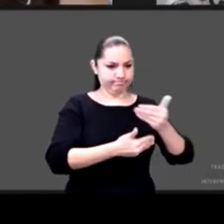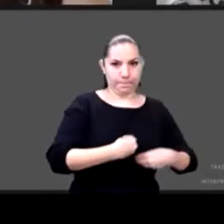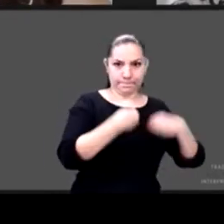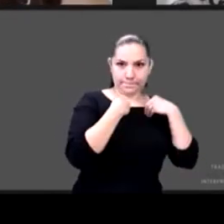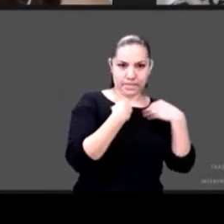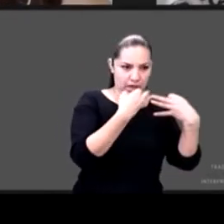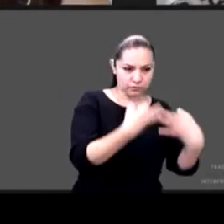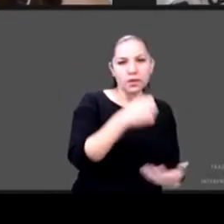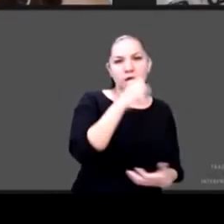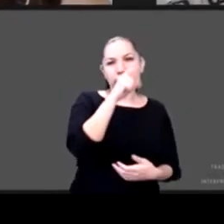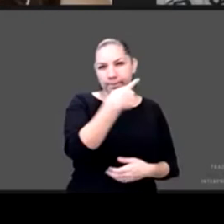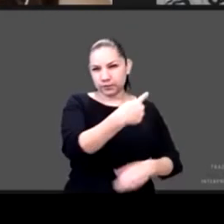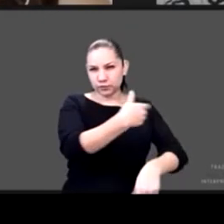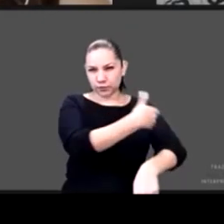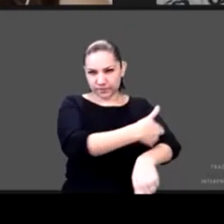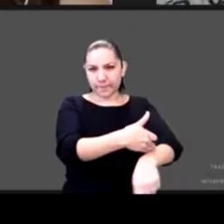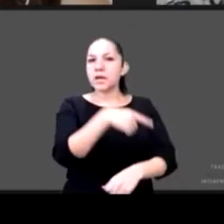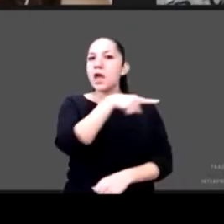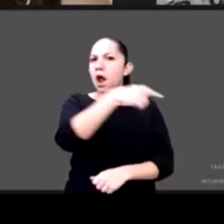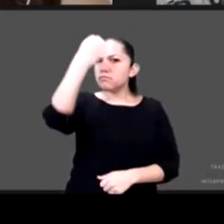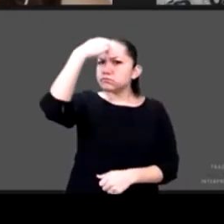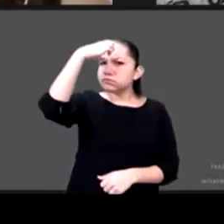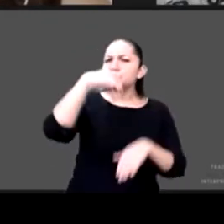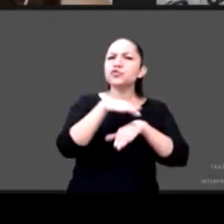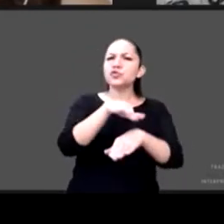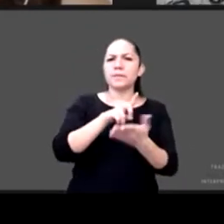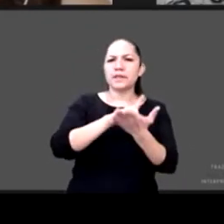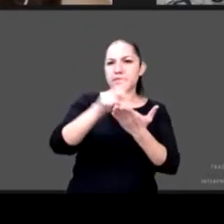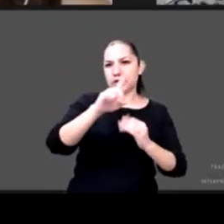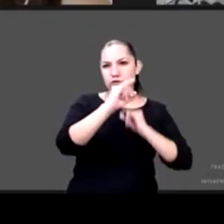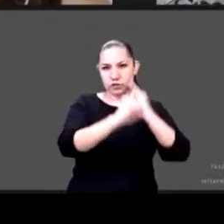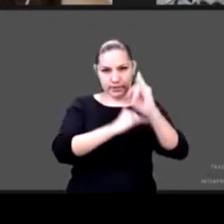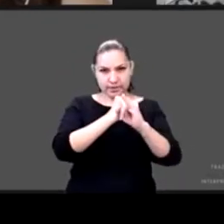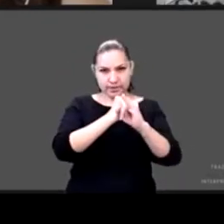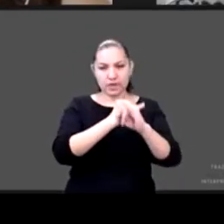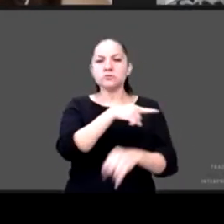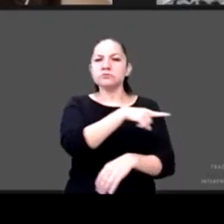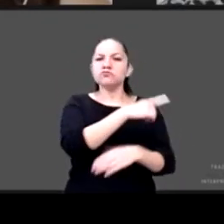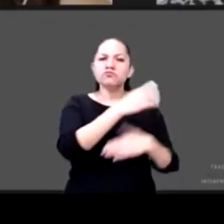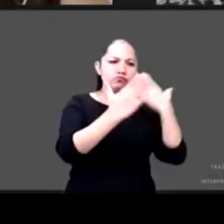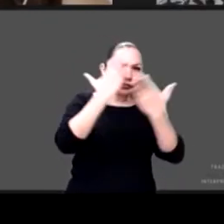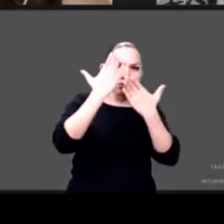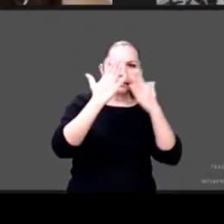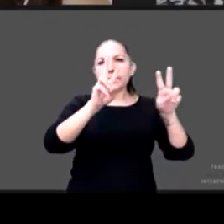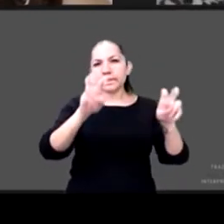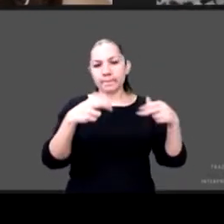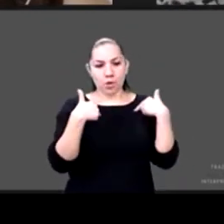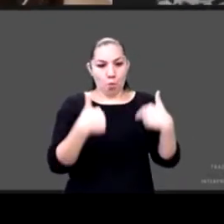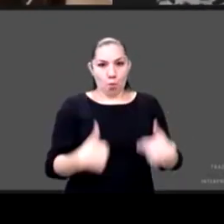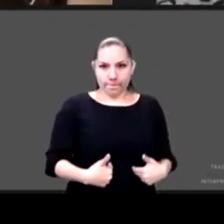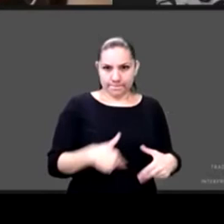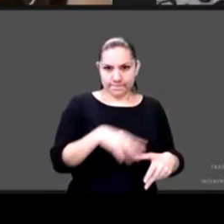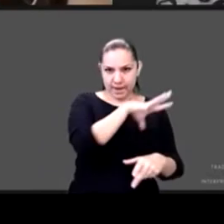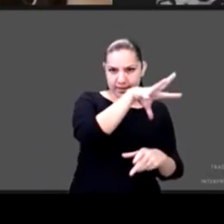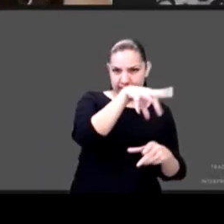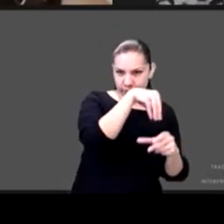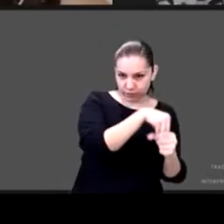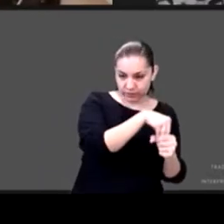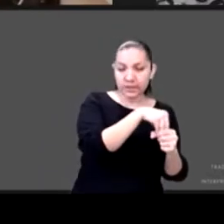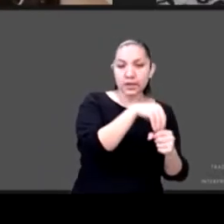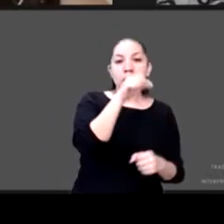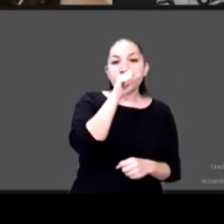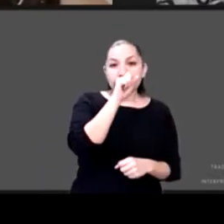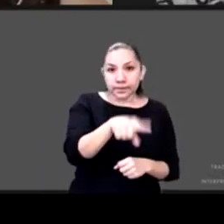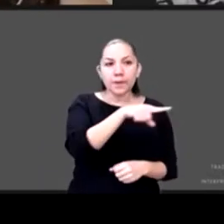en Derecho de Negocios Internacionales y se ha diplomado en Humanismo Integral y también en Cabildeo y Práctica